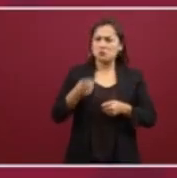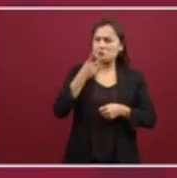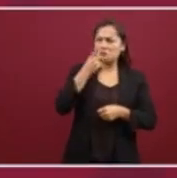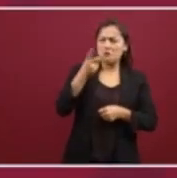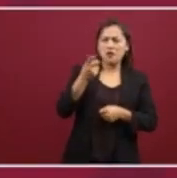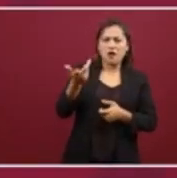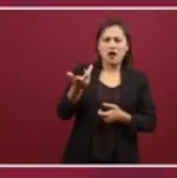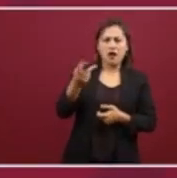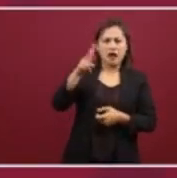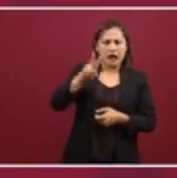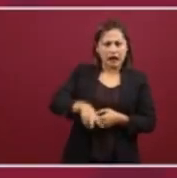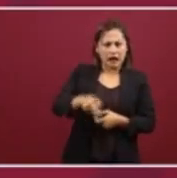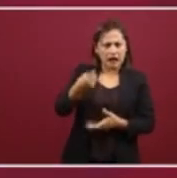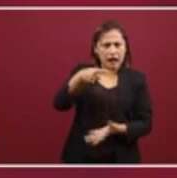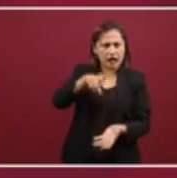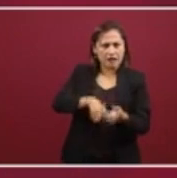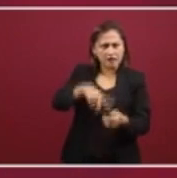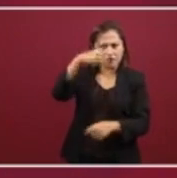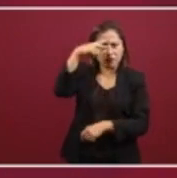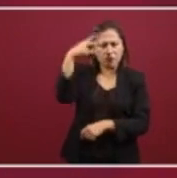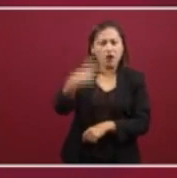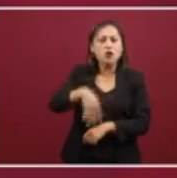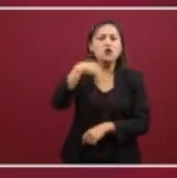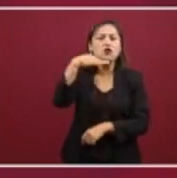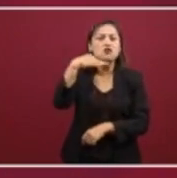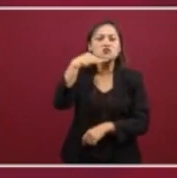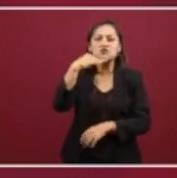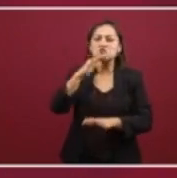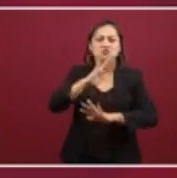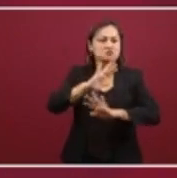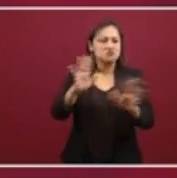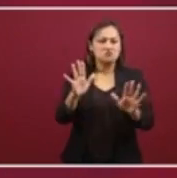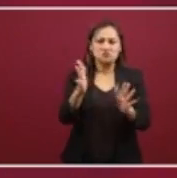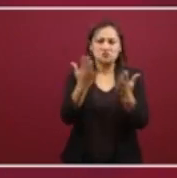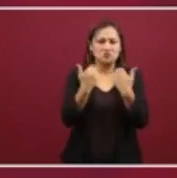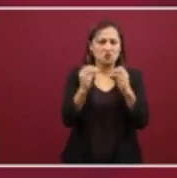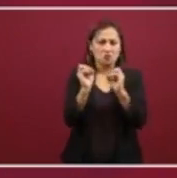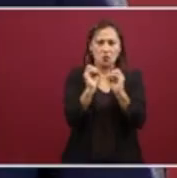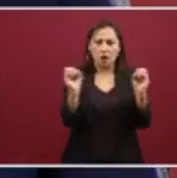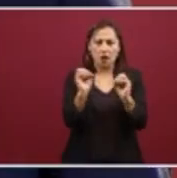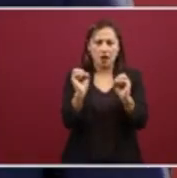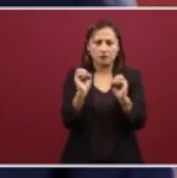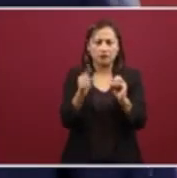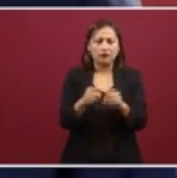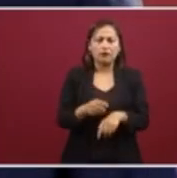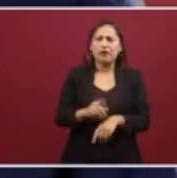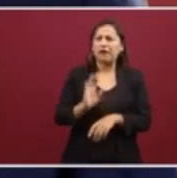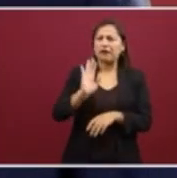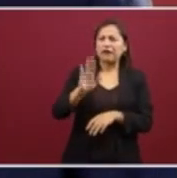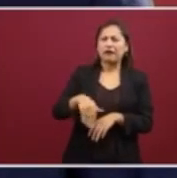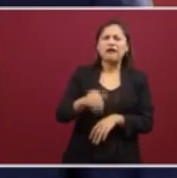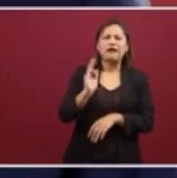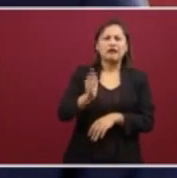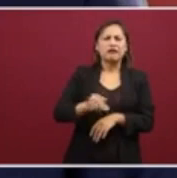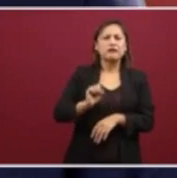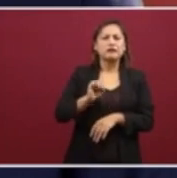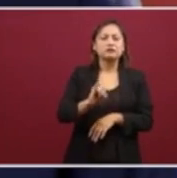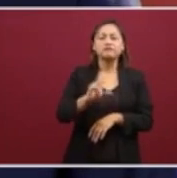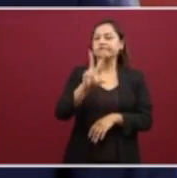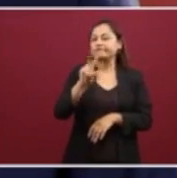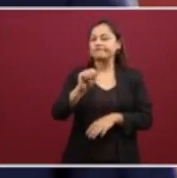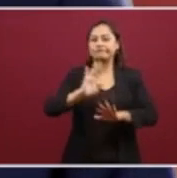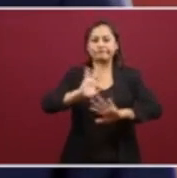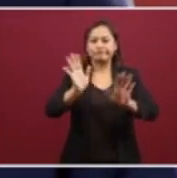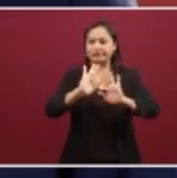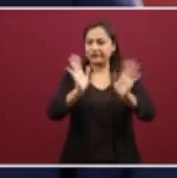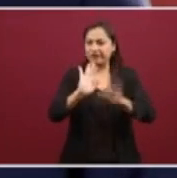tolerada en México. Entonces, tenemos esas